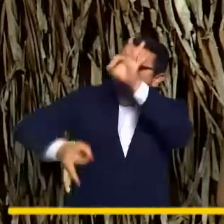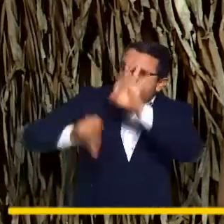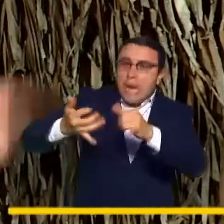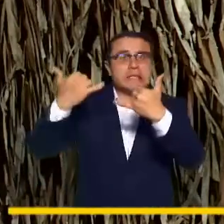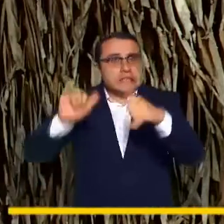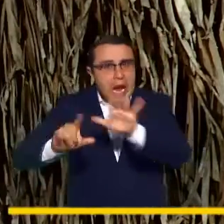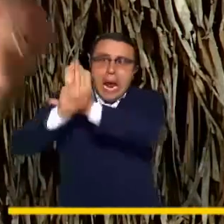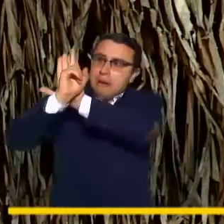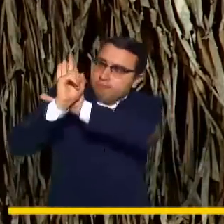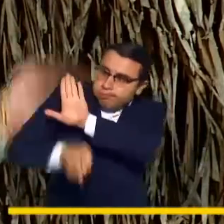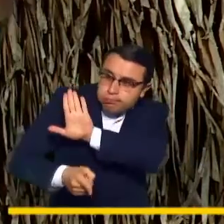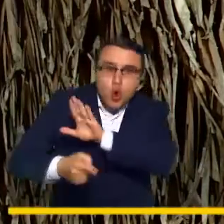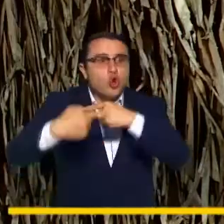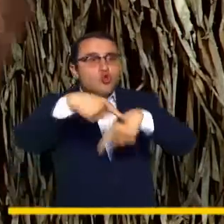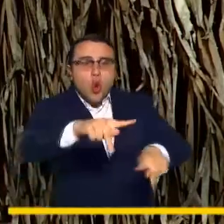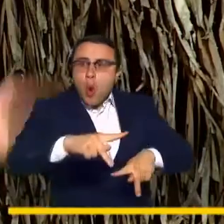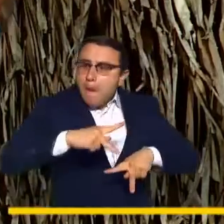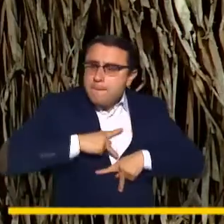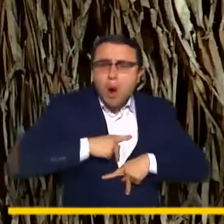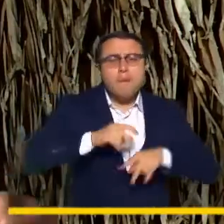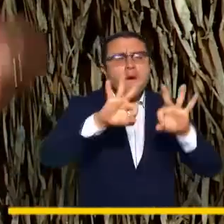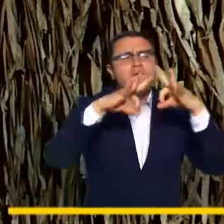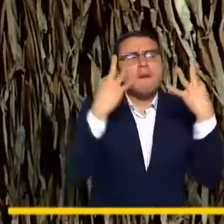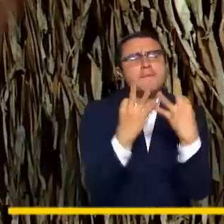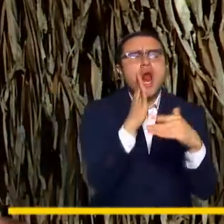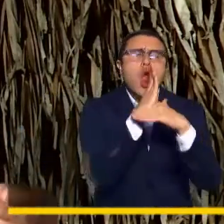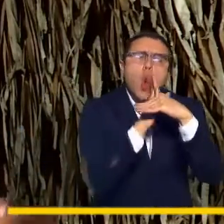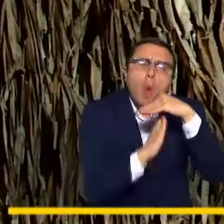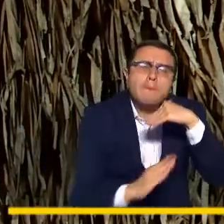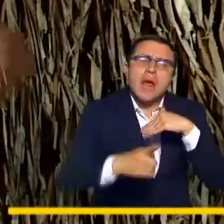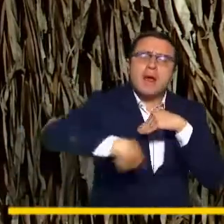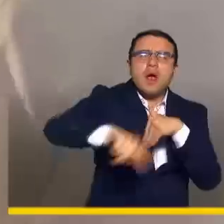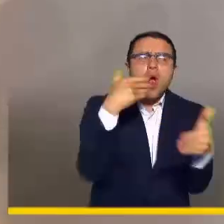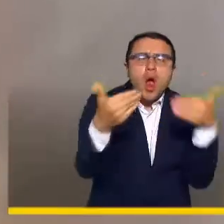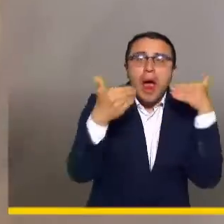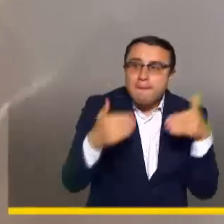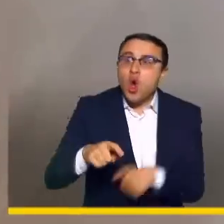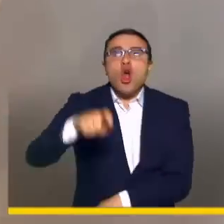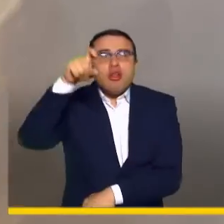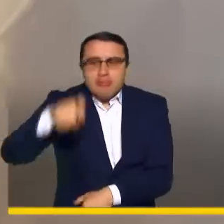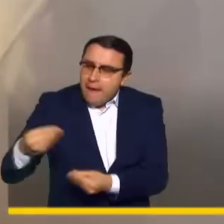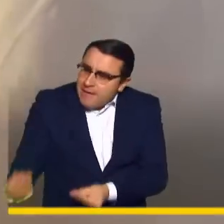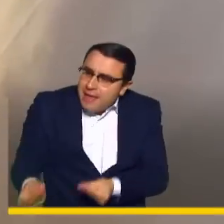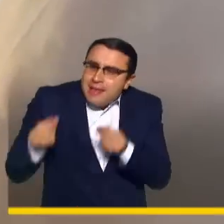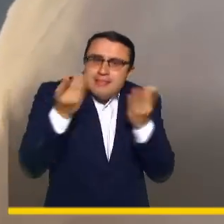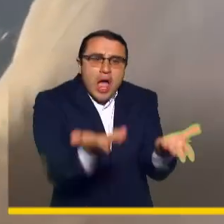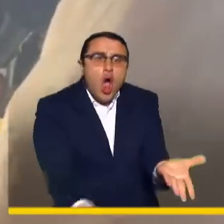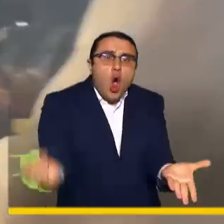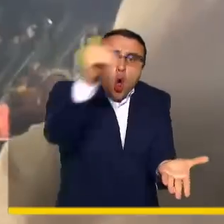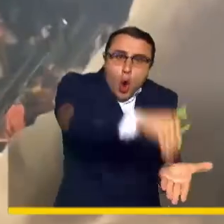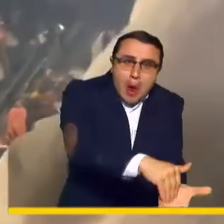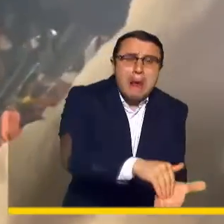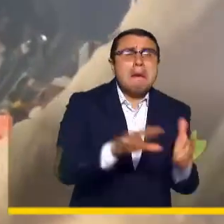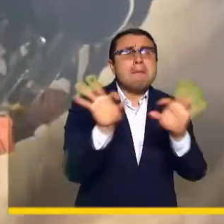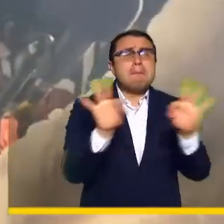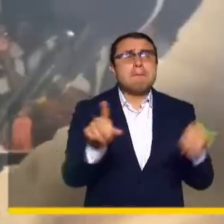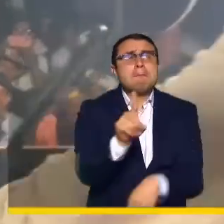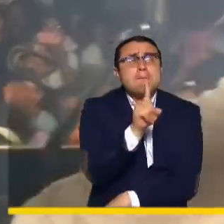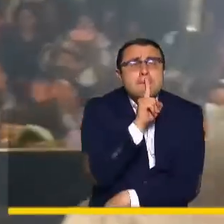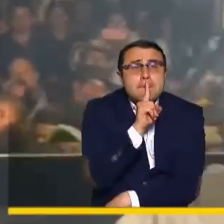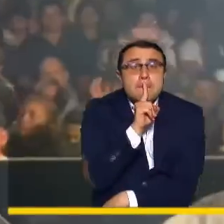dijo que le pertenece a una humilde familia campesina, debe devolvérsela a la humilde familia